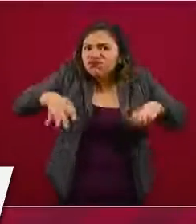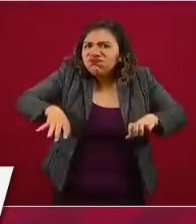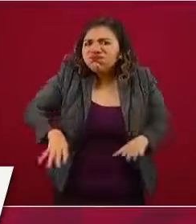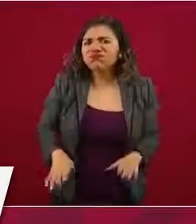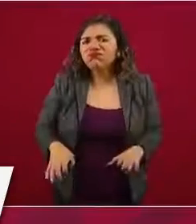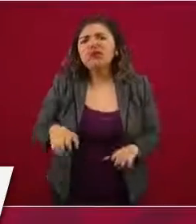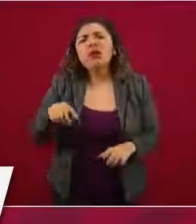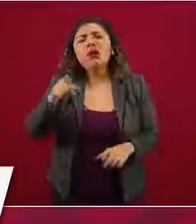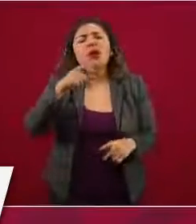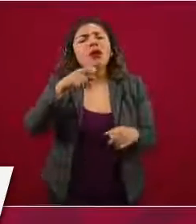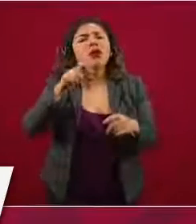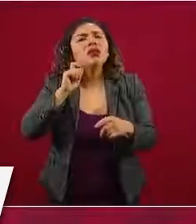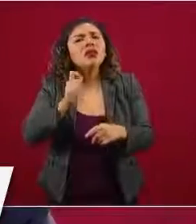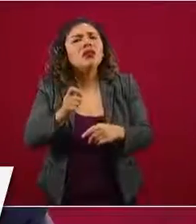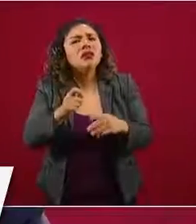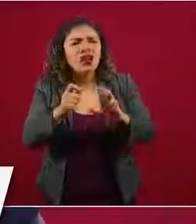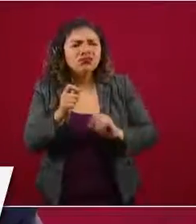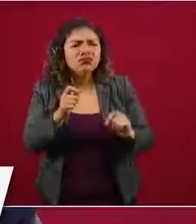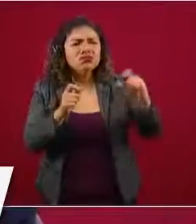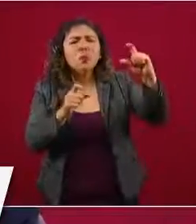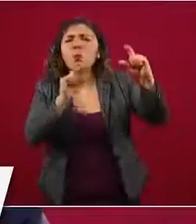de lo que